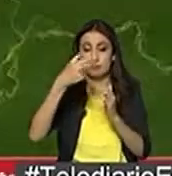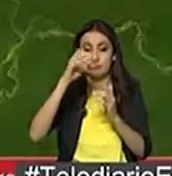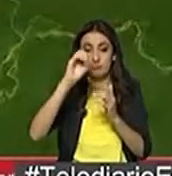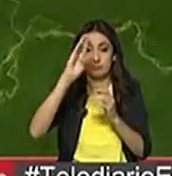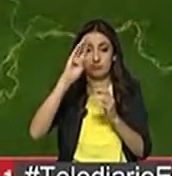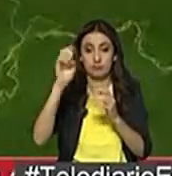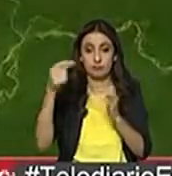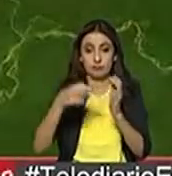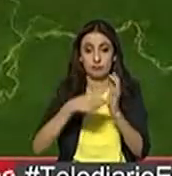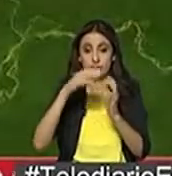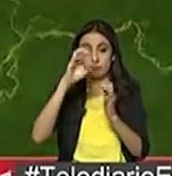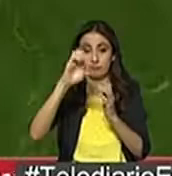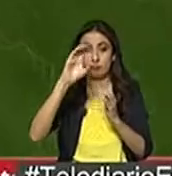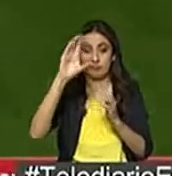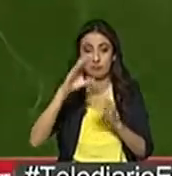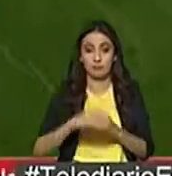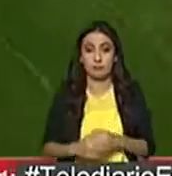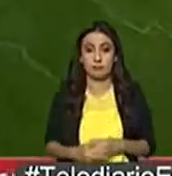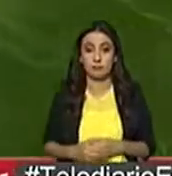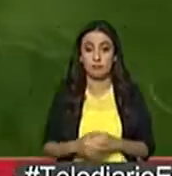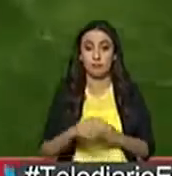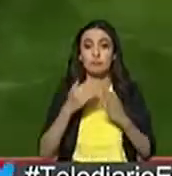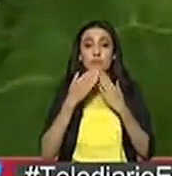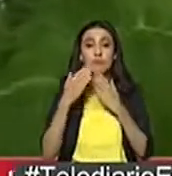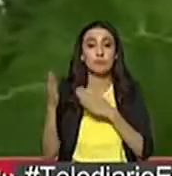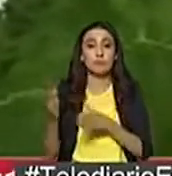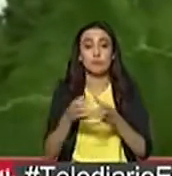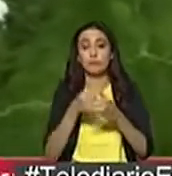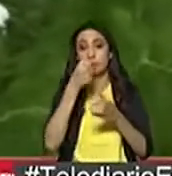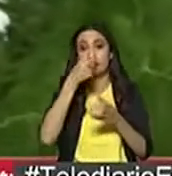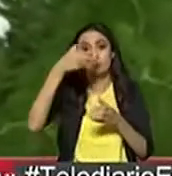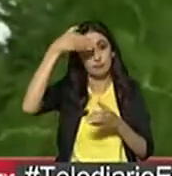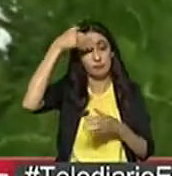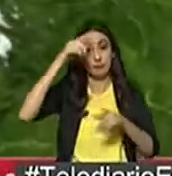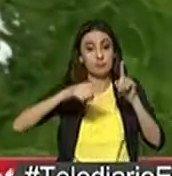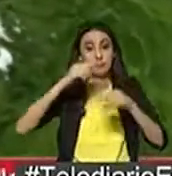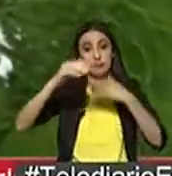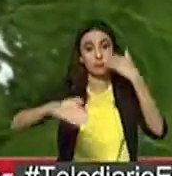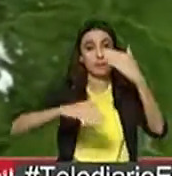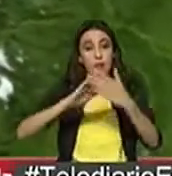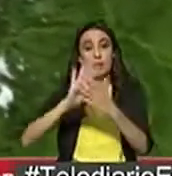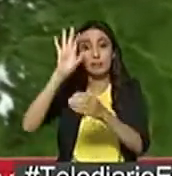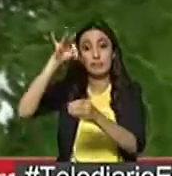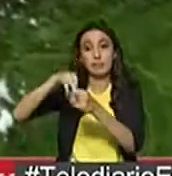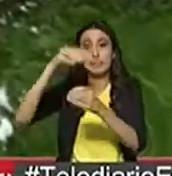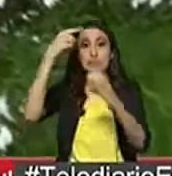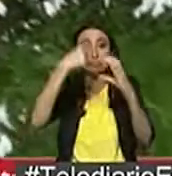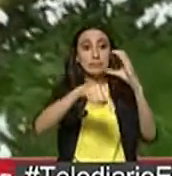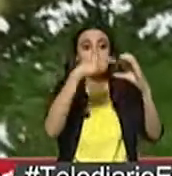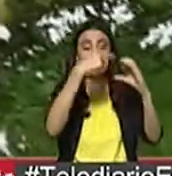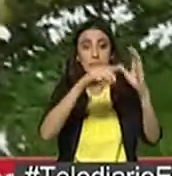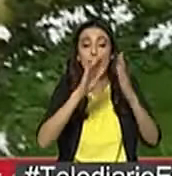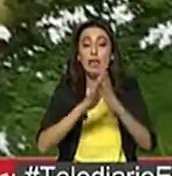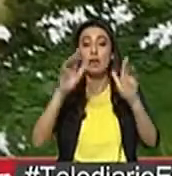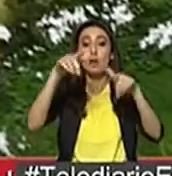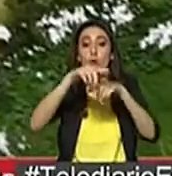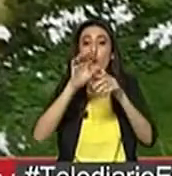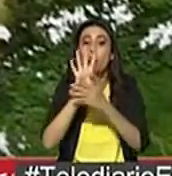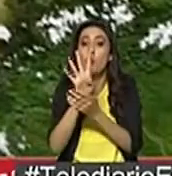seleccion.zona3@msp.gov.es. En Manabí, Santo Domingo de los Áchilas, los postulantes deben enviar sus hojas de vida al correo